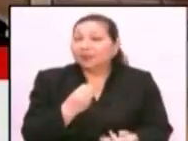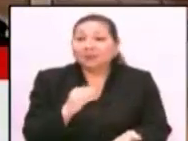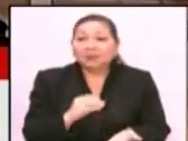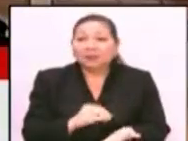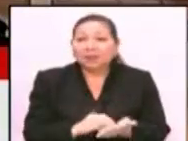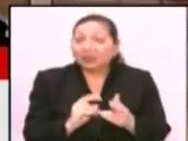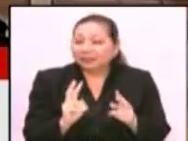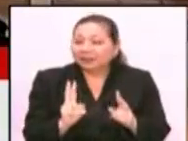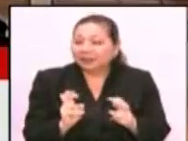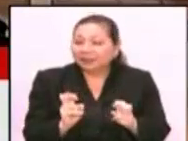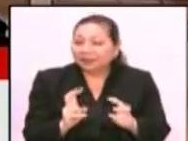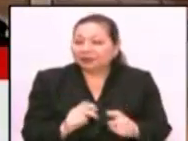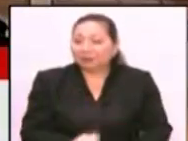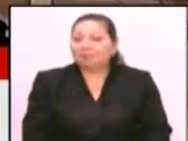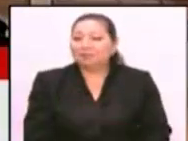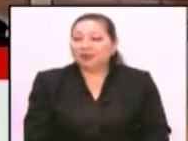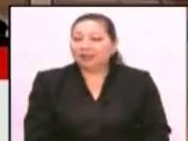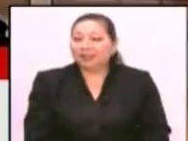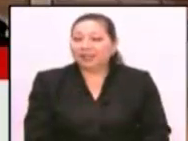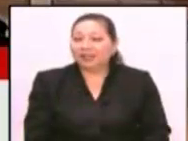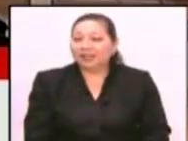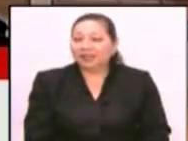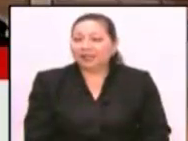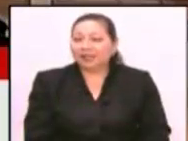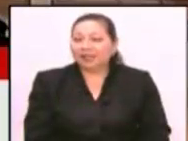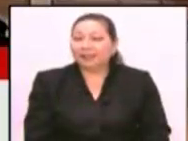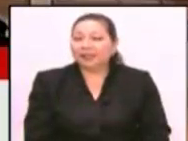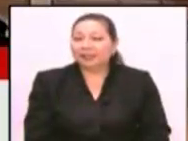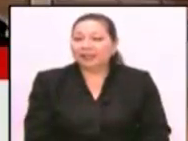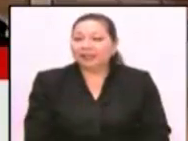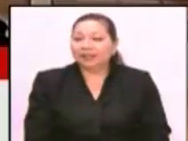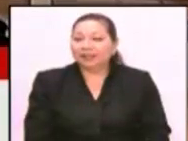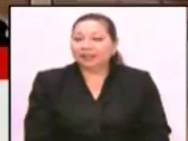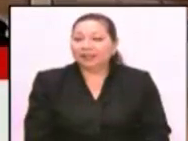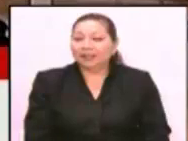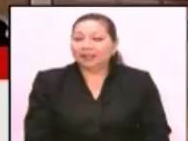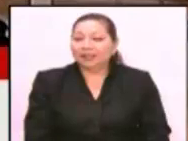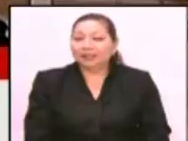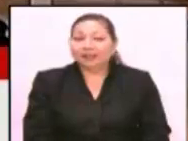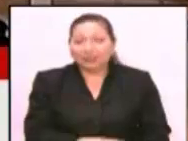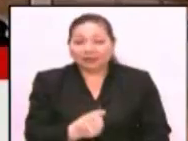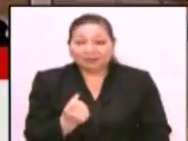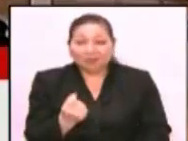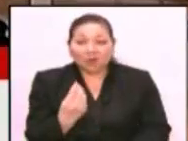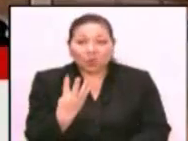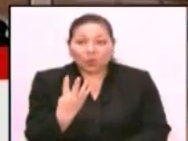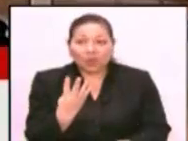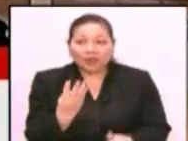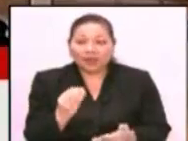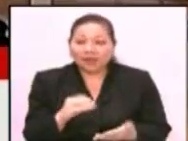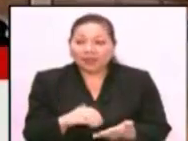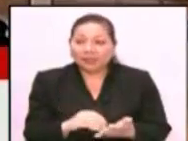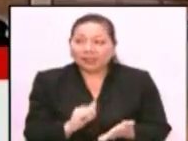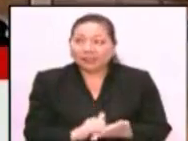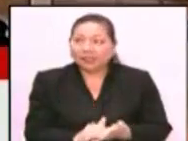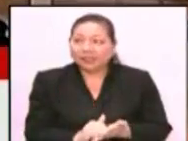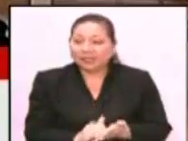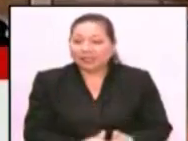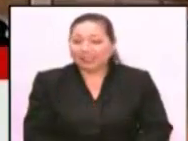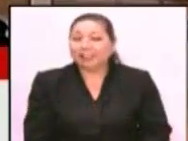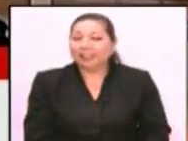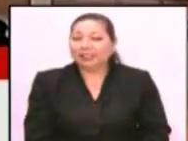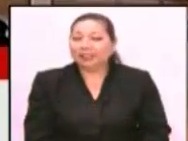el tema de... ¿Son los cuatro que van a hacer este año, que se supone que inauguran? Sí, tener información de los cuatro centros o los